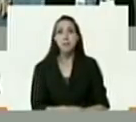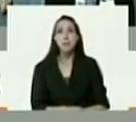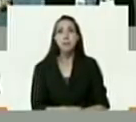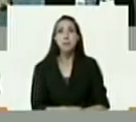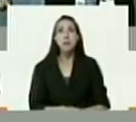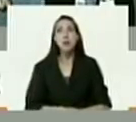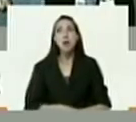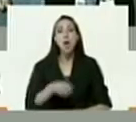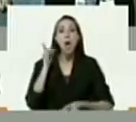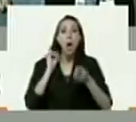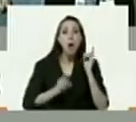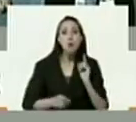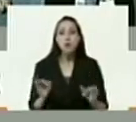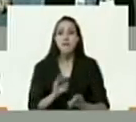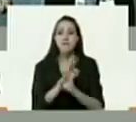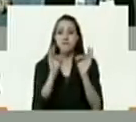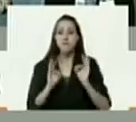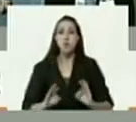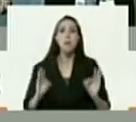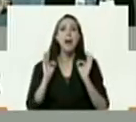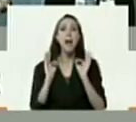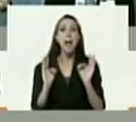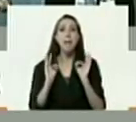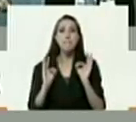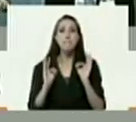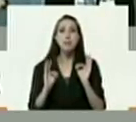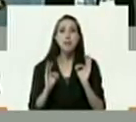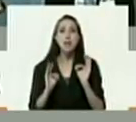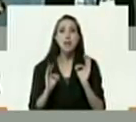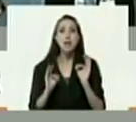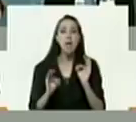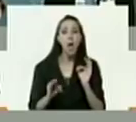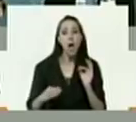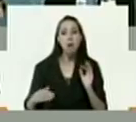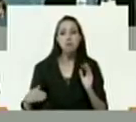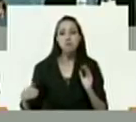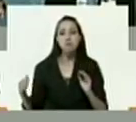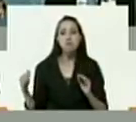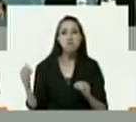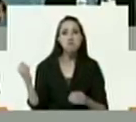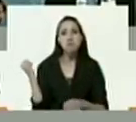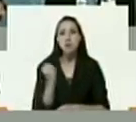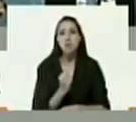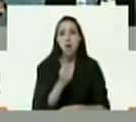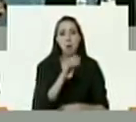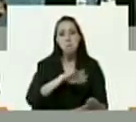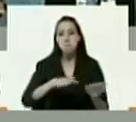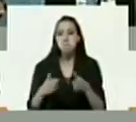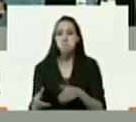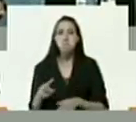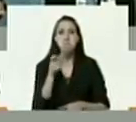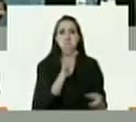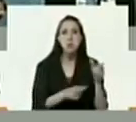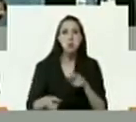algunas esencias especiales han matado a diferentes personas el año pasado